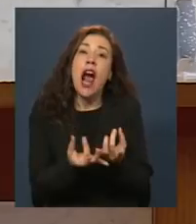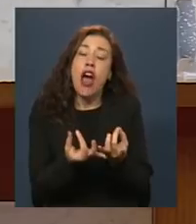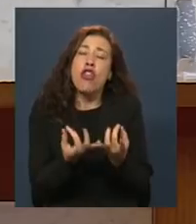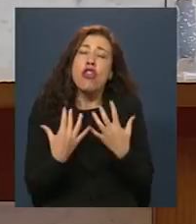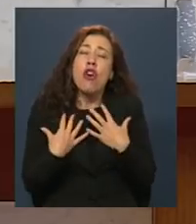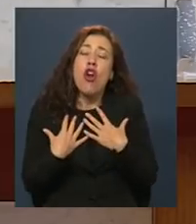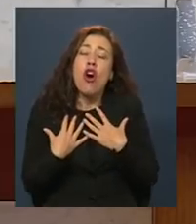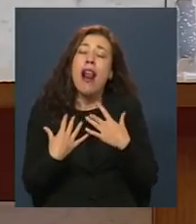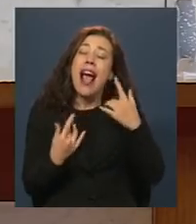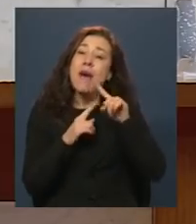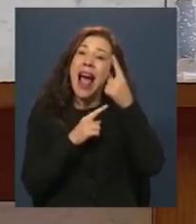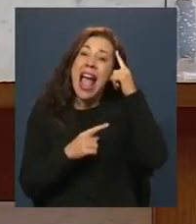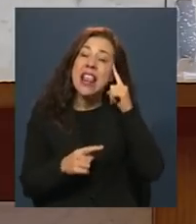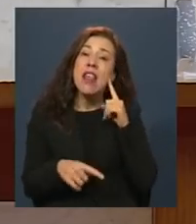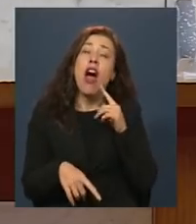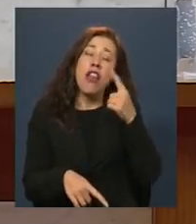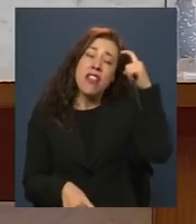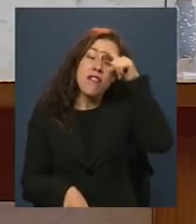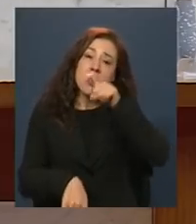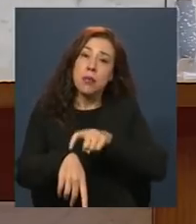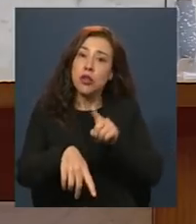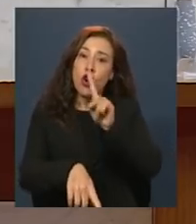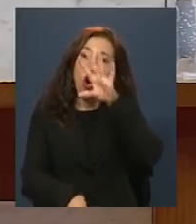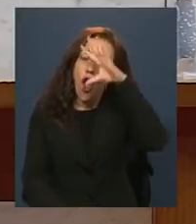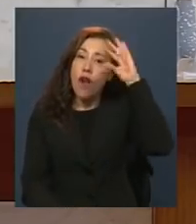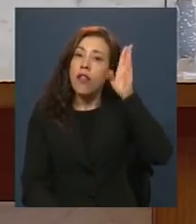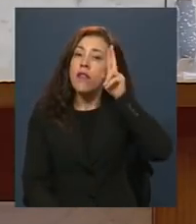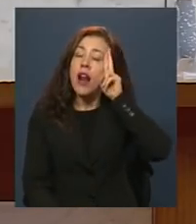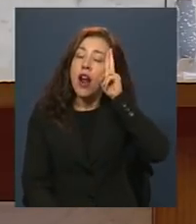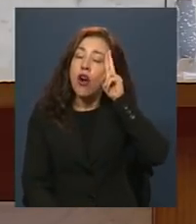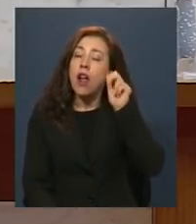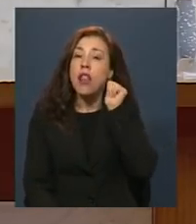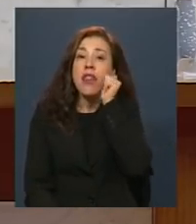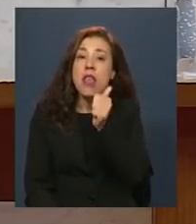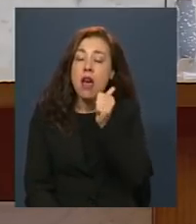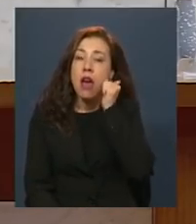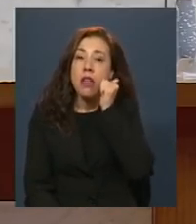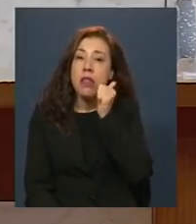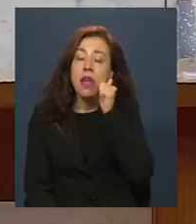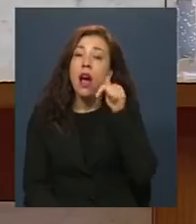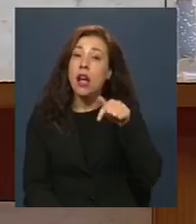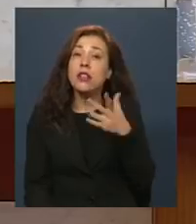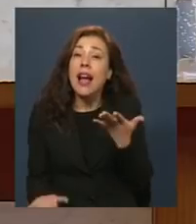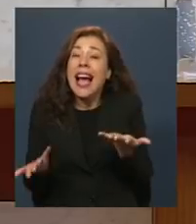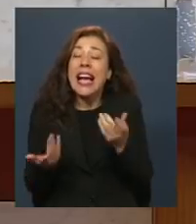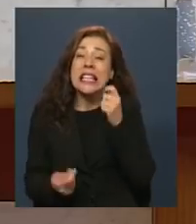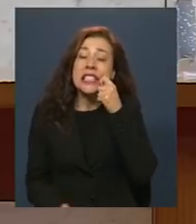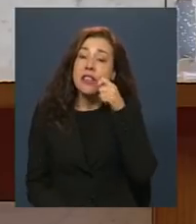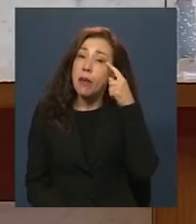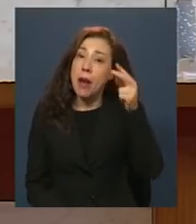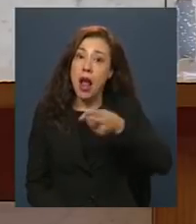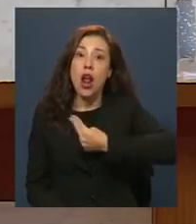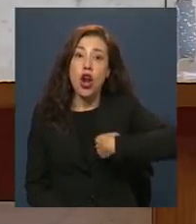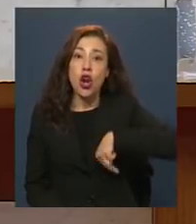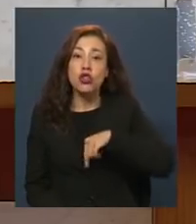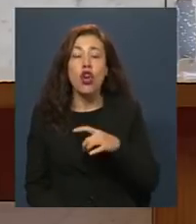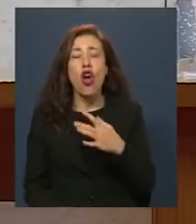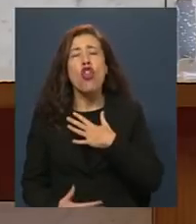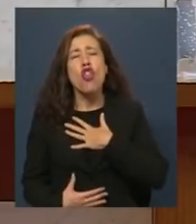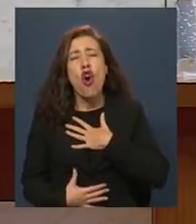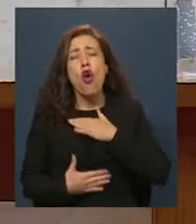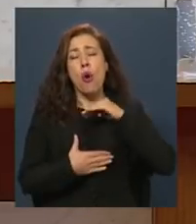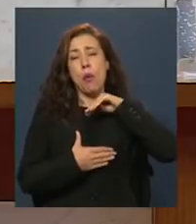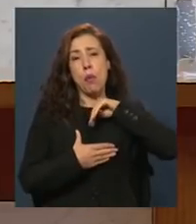etapa y no olvidarlo. Recordar todos los días que esto ha significado para nosotros un dolor